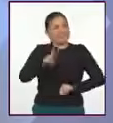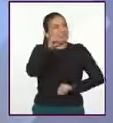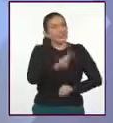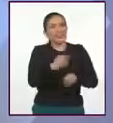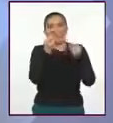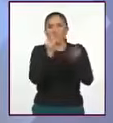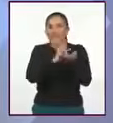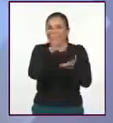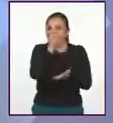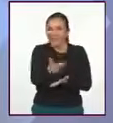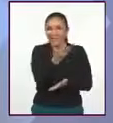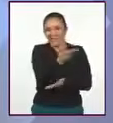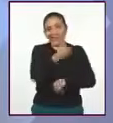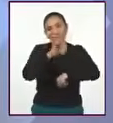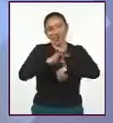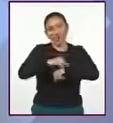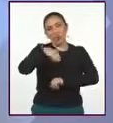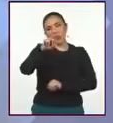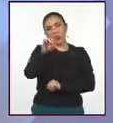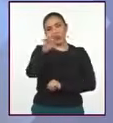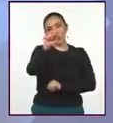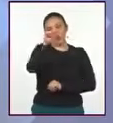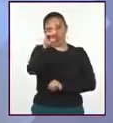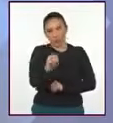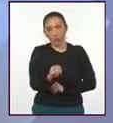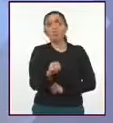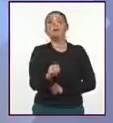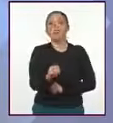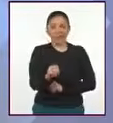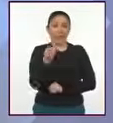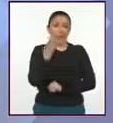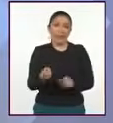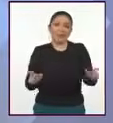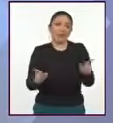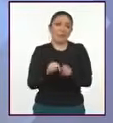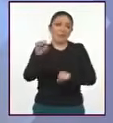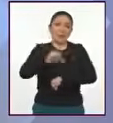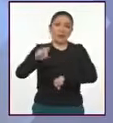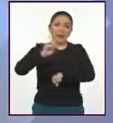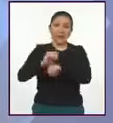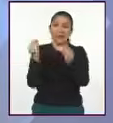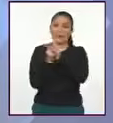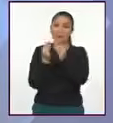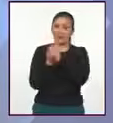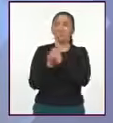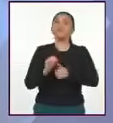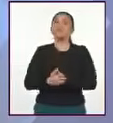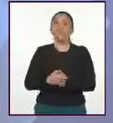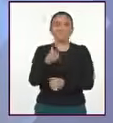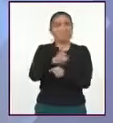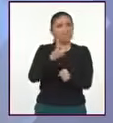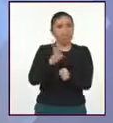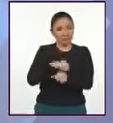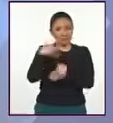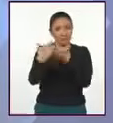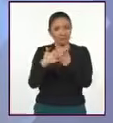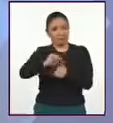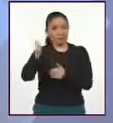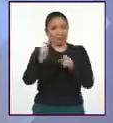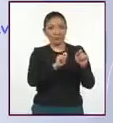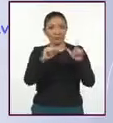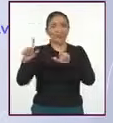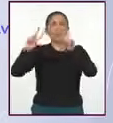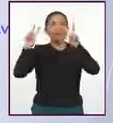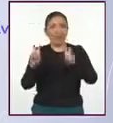muchísimas gracias, doctor Modesto Solís Espinosa, y es así como finalizamos este seminario. Les invitamos a la próxima sesión con el